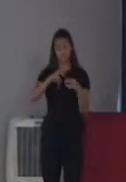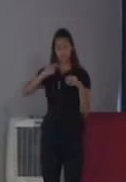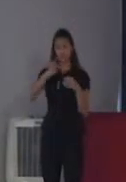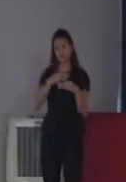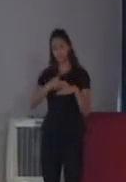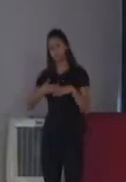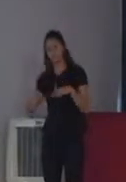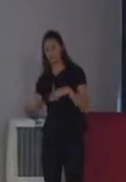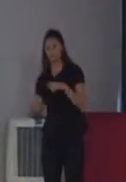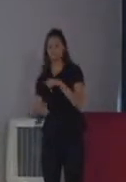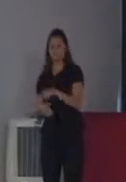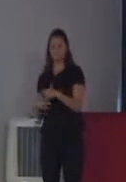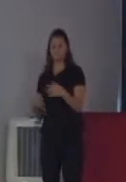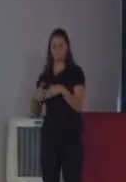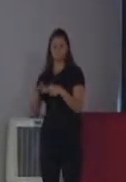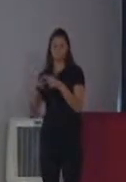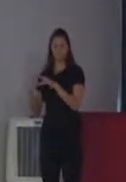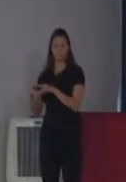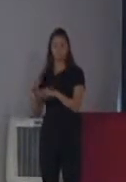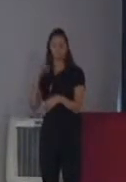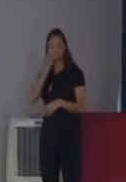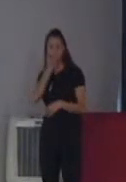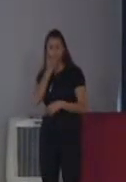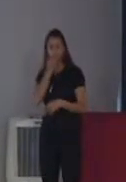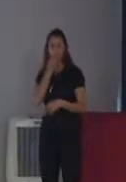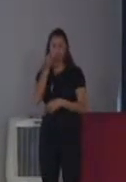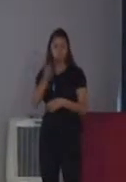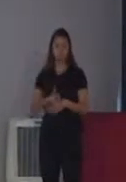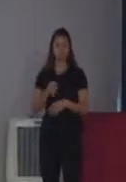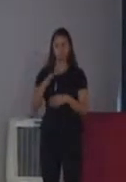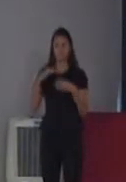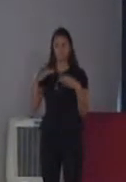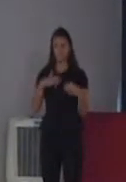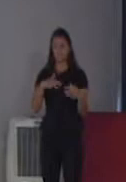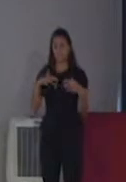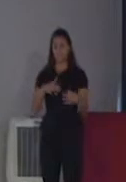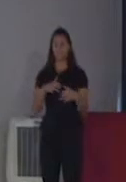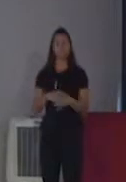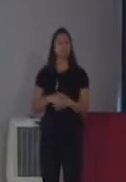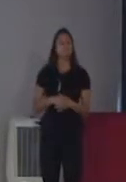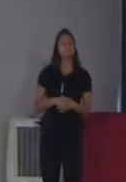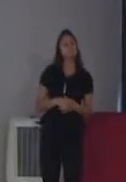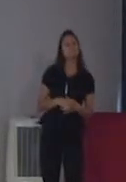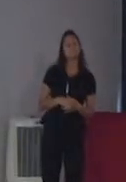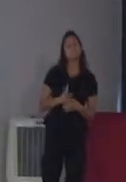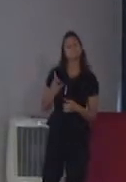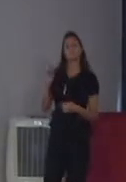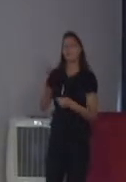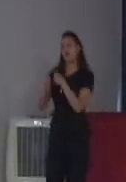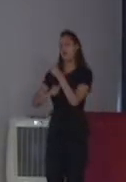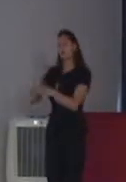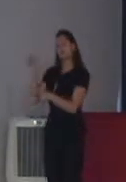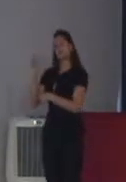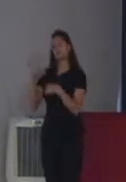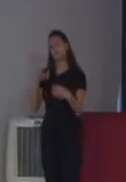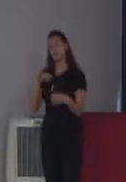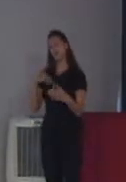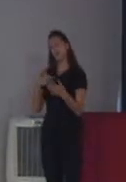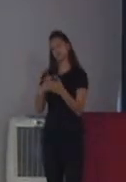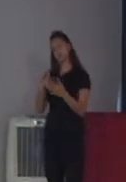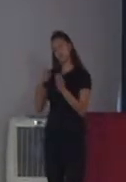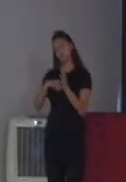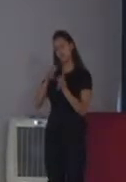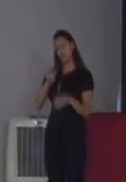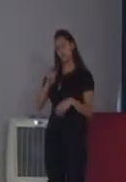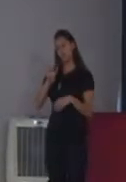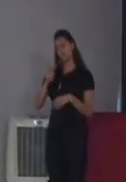Mundial, ¿sí? Y es que, pues efectivamente hicieron la guerra, que duró varios años, hasta el 42-45,